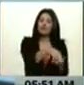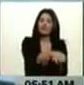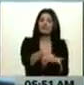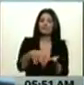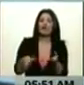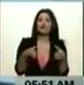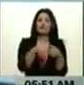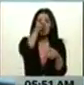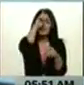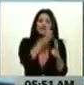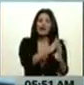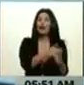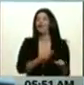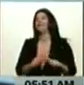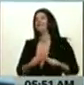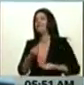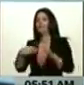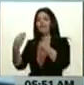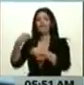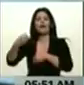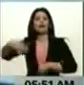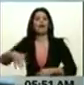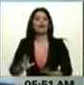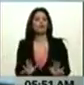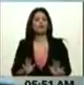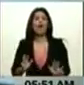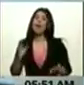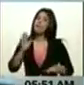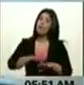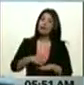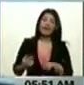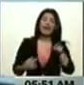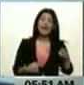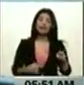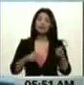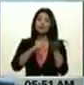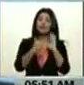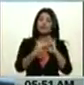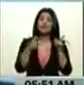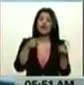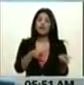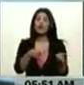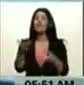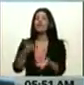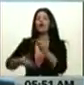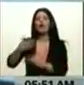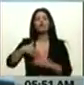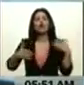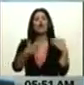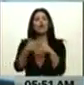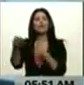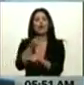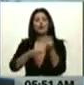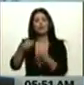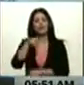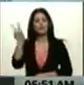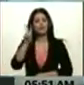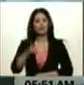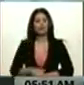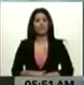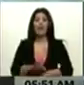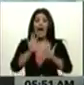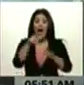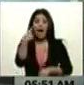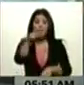es acción del gobierno contra un negocio que le está haciendo daño a todos los venezolanos y a la economía. Hay gente, chicos, que tenía trabajo y que